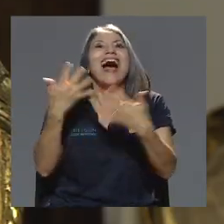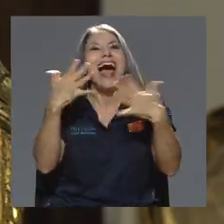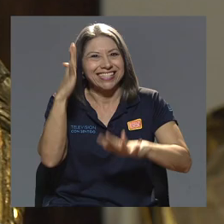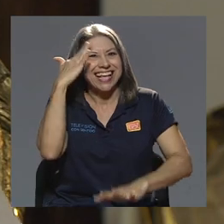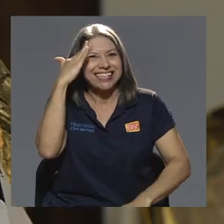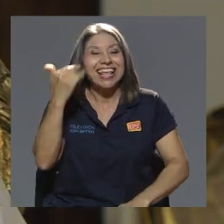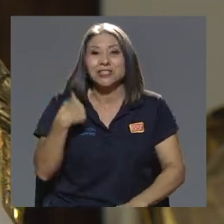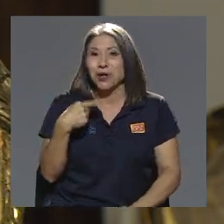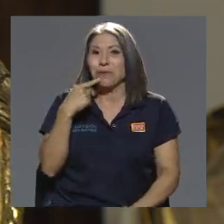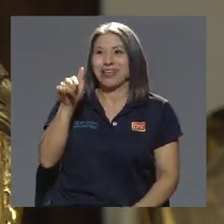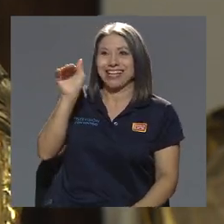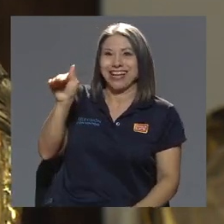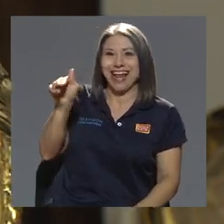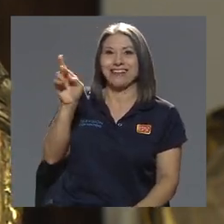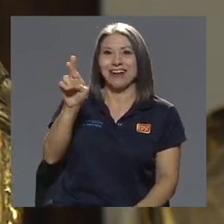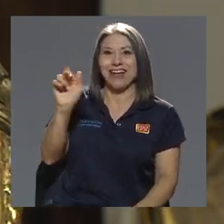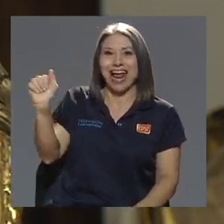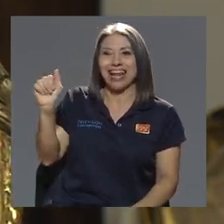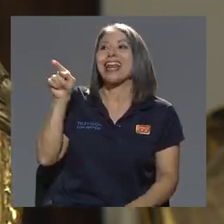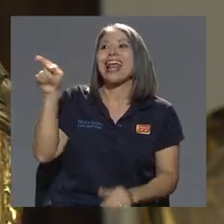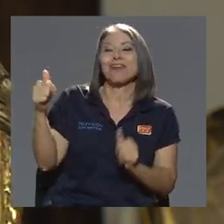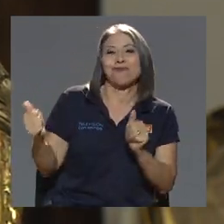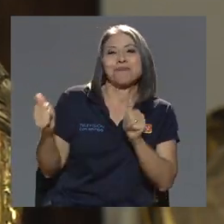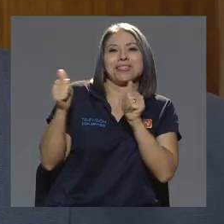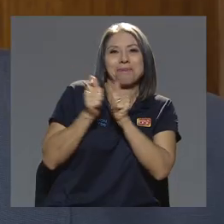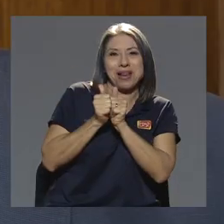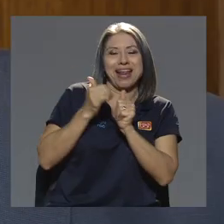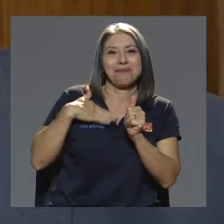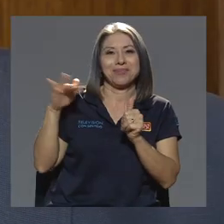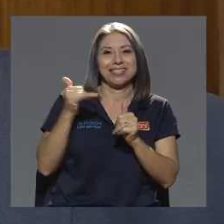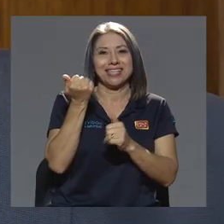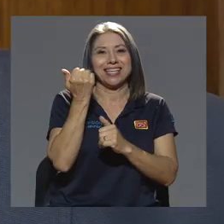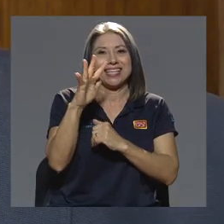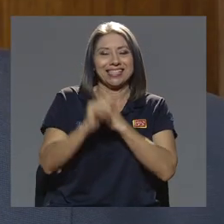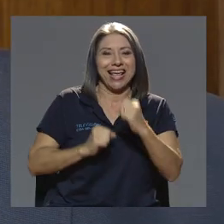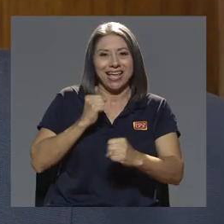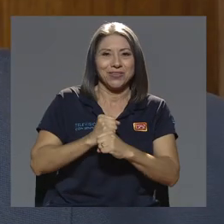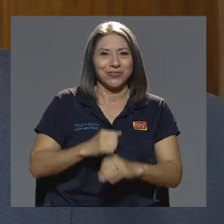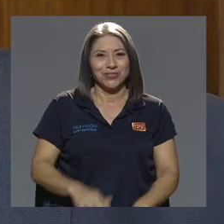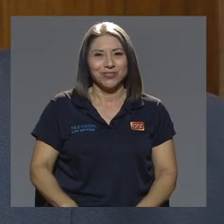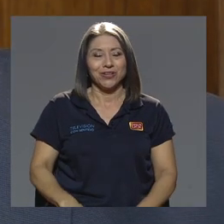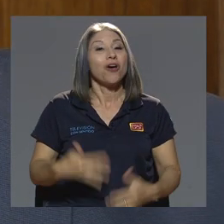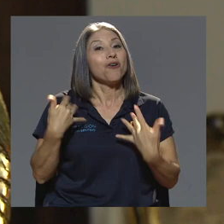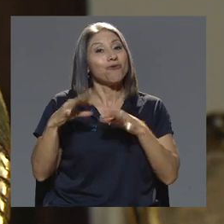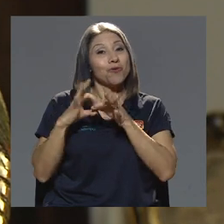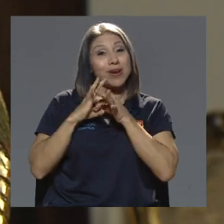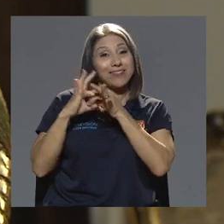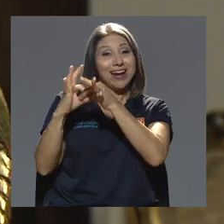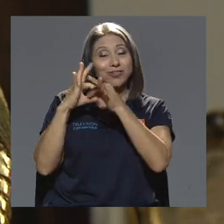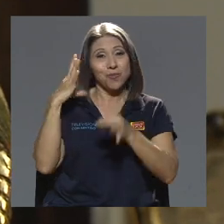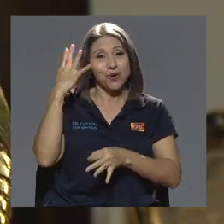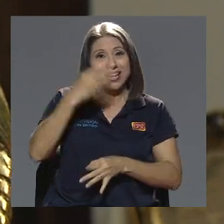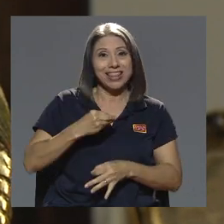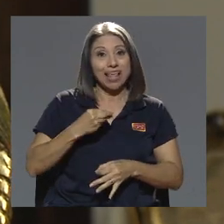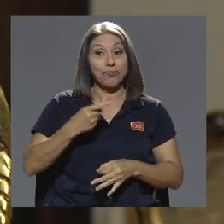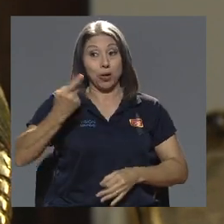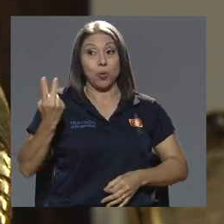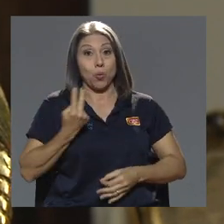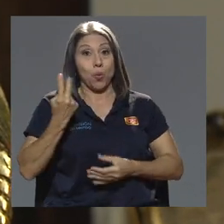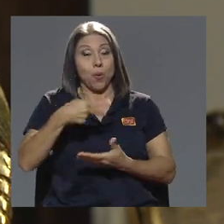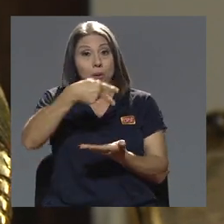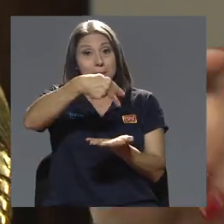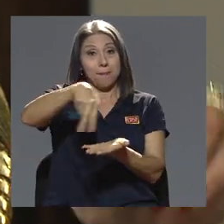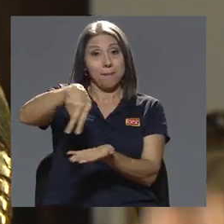Ángel. Entonces, Rafael Ángel fue mi chambelán en mis 15 años. Entonces, qué linda. Fue una relación muy linda. Es más, el vals que